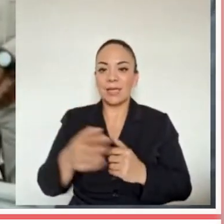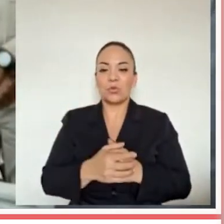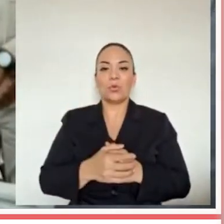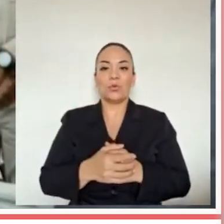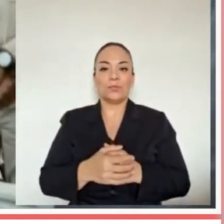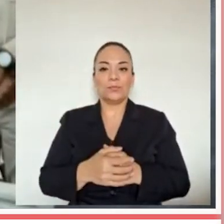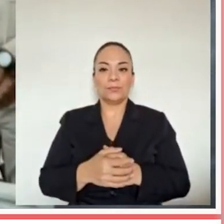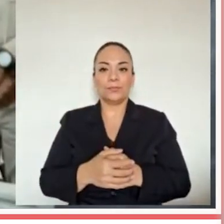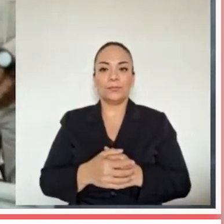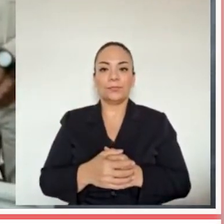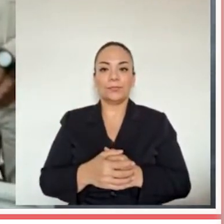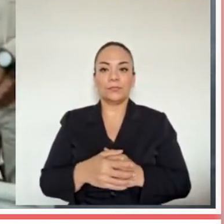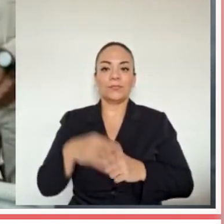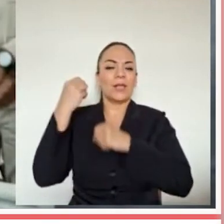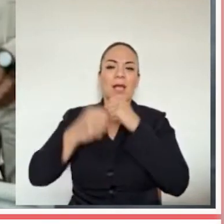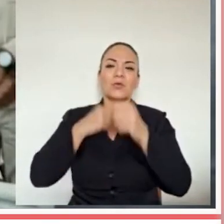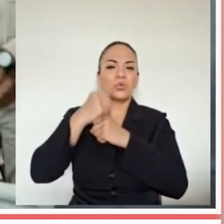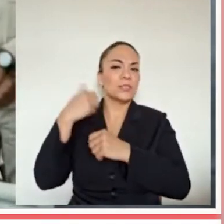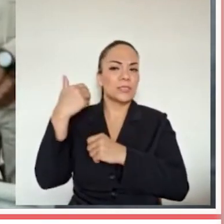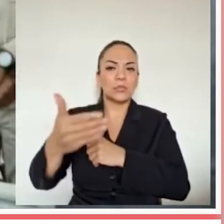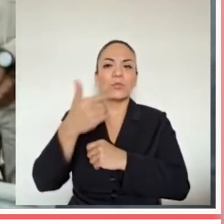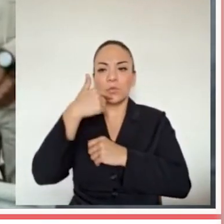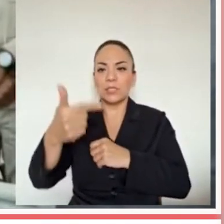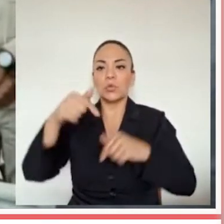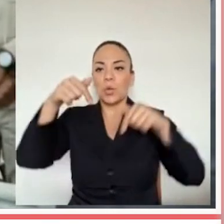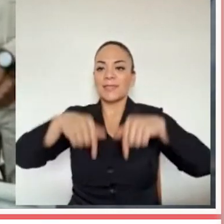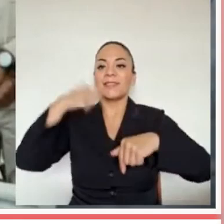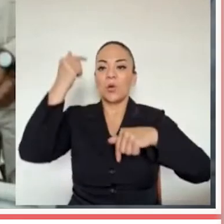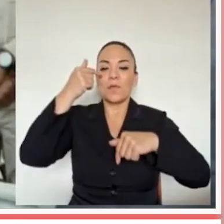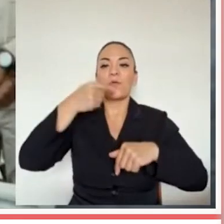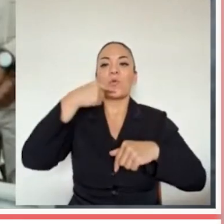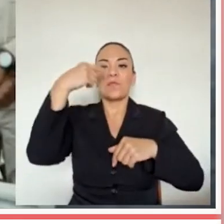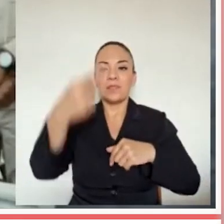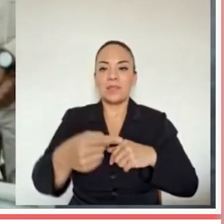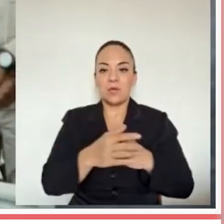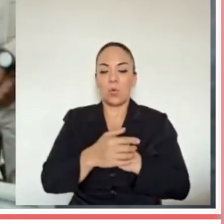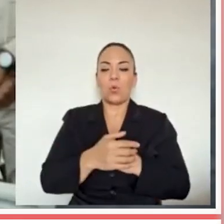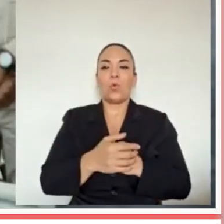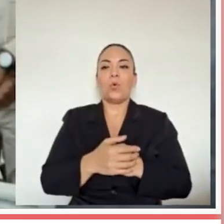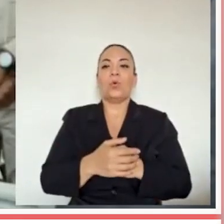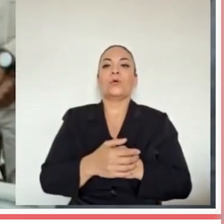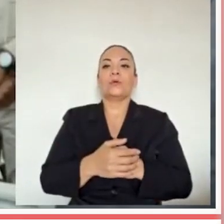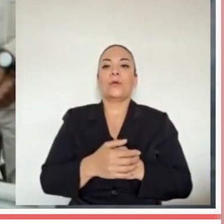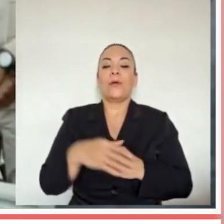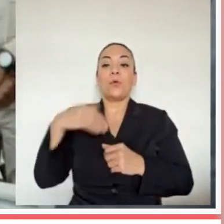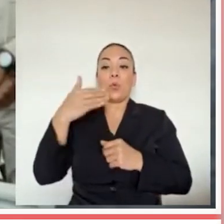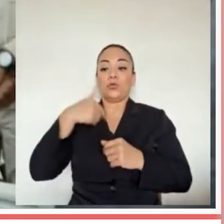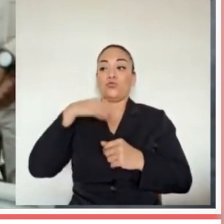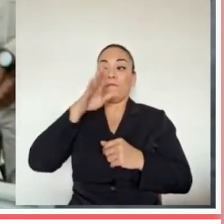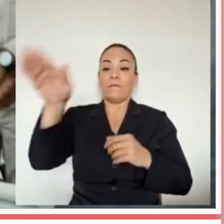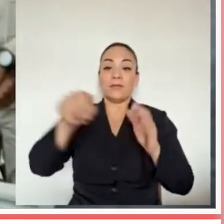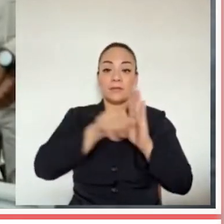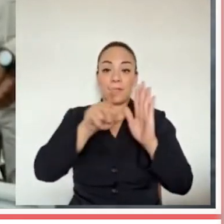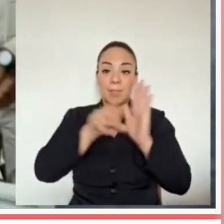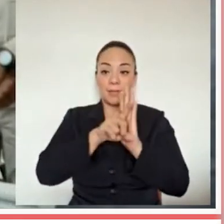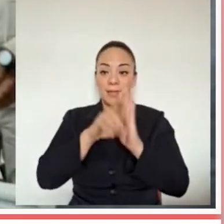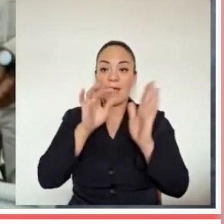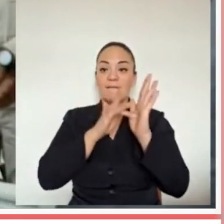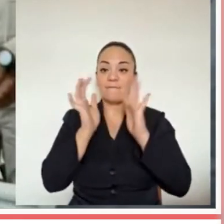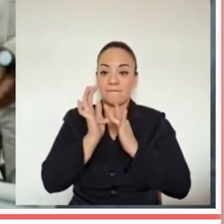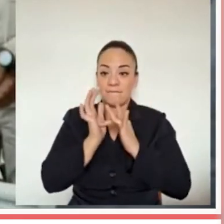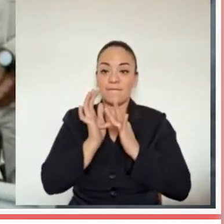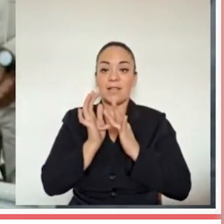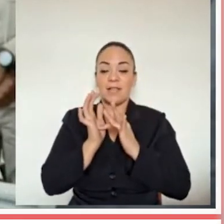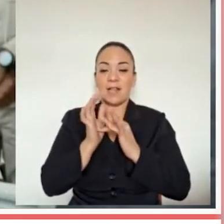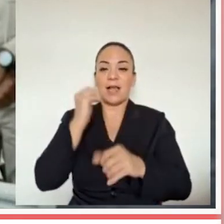por años. Este gobierno lo dijo cuando yo fui a la Asamblea Legislativa en abril